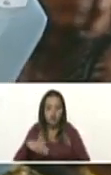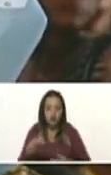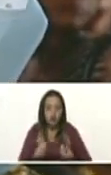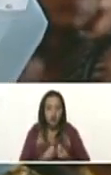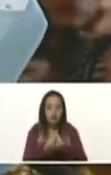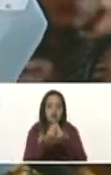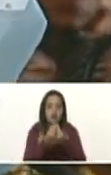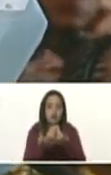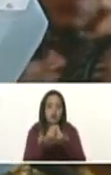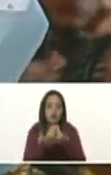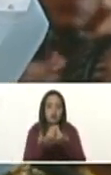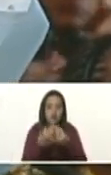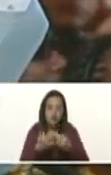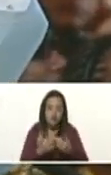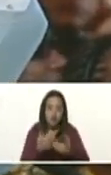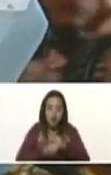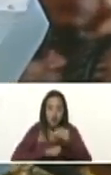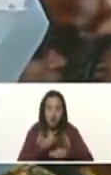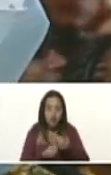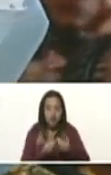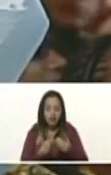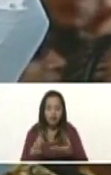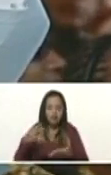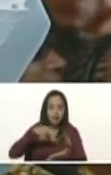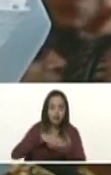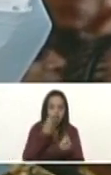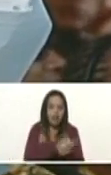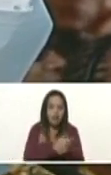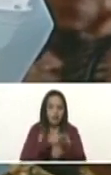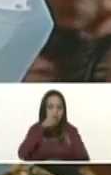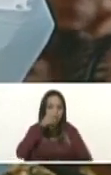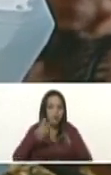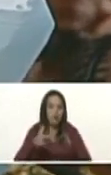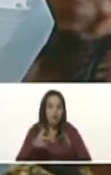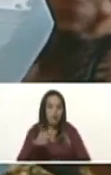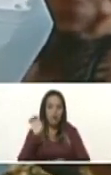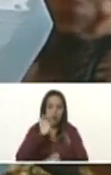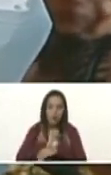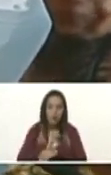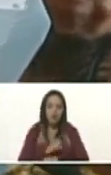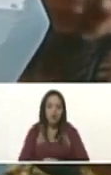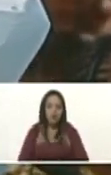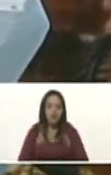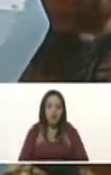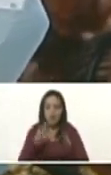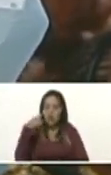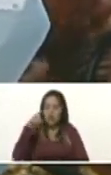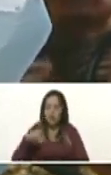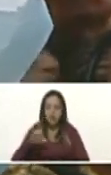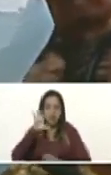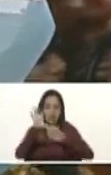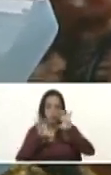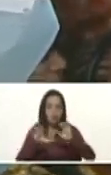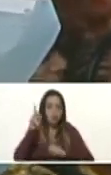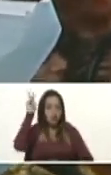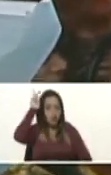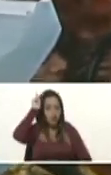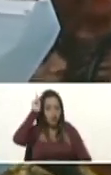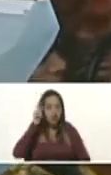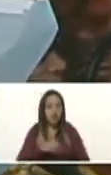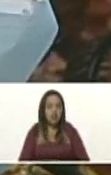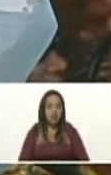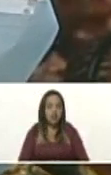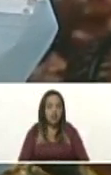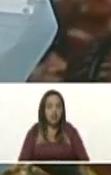heroica encarnada en el levantamiento del hermano pueblo ecuatoriano y sus nacionalidades indígenas. Celebramos